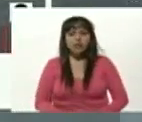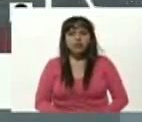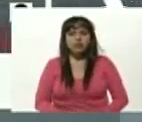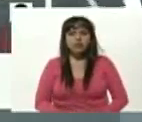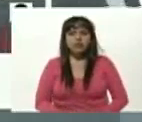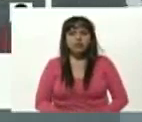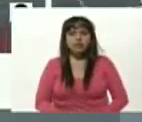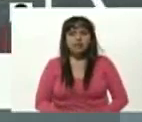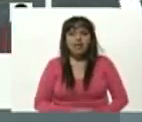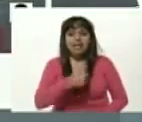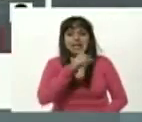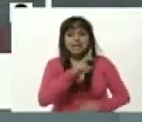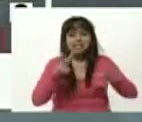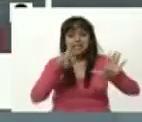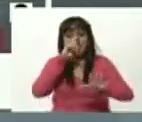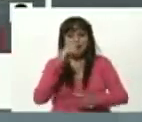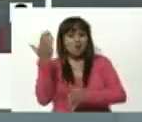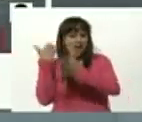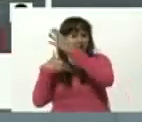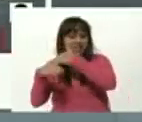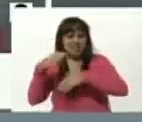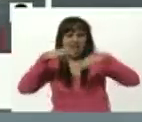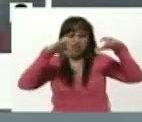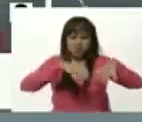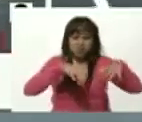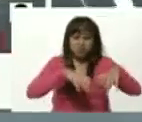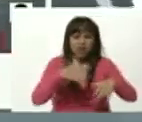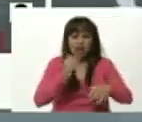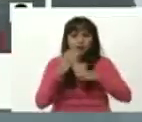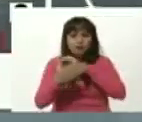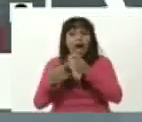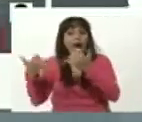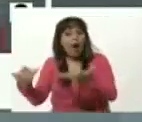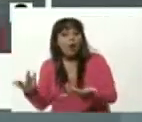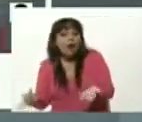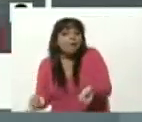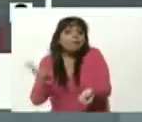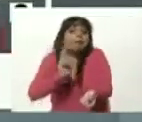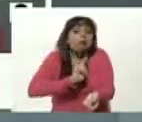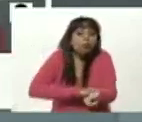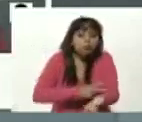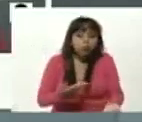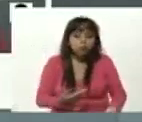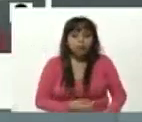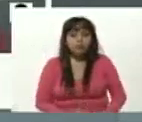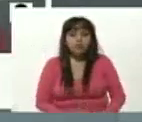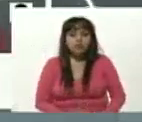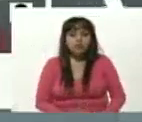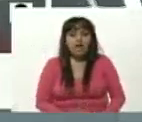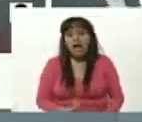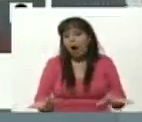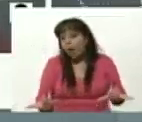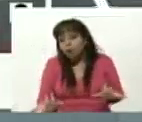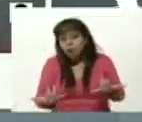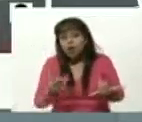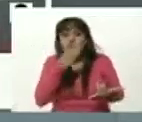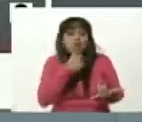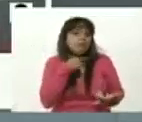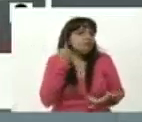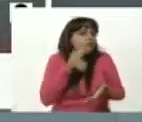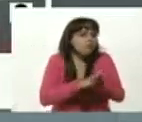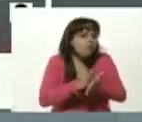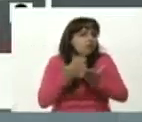Hace más de 17 años cuando eso sucedió. Sin embargo, no tenemos víctimas que lamentar, no